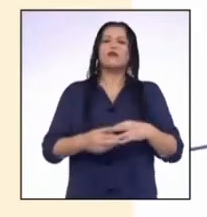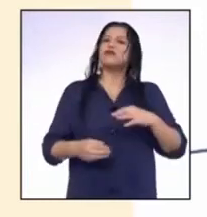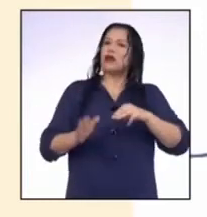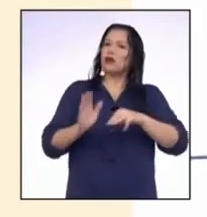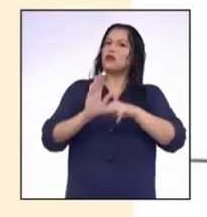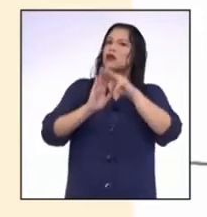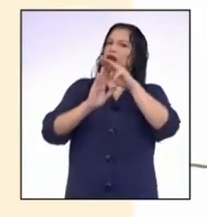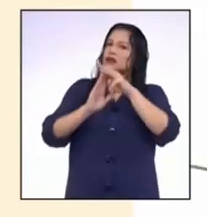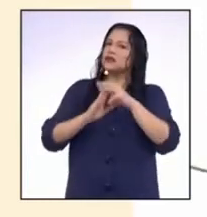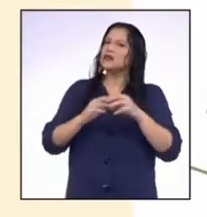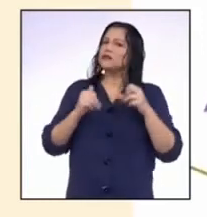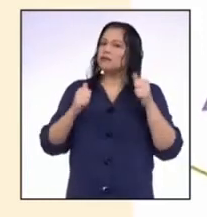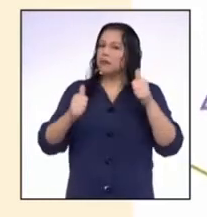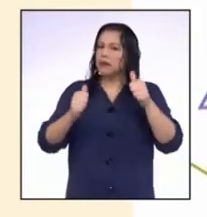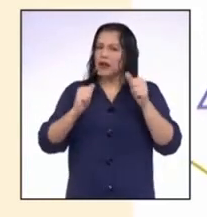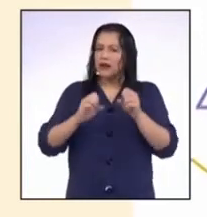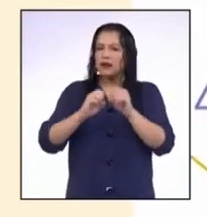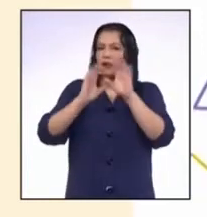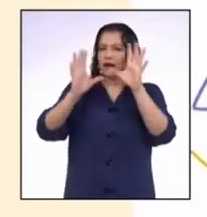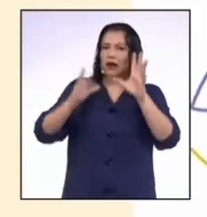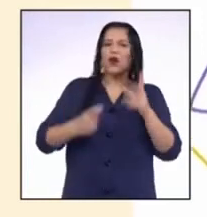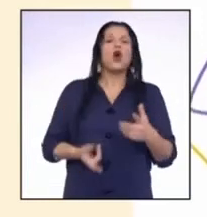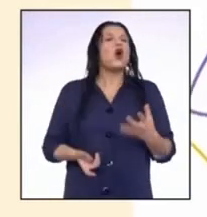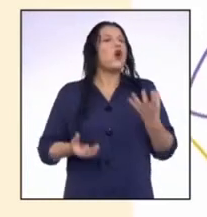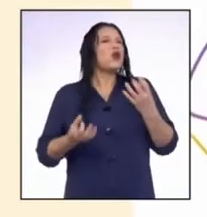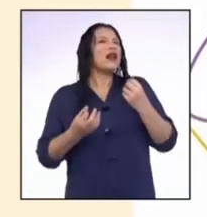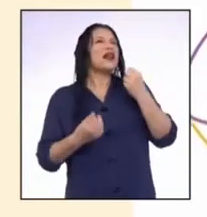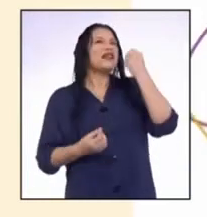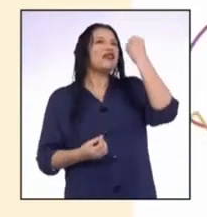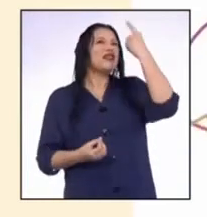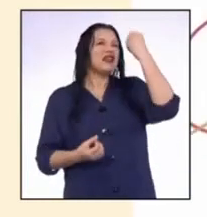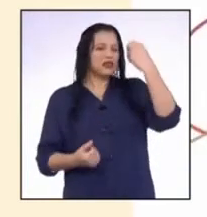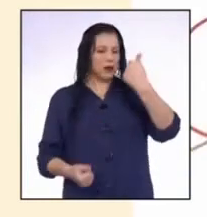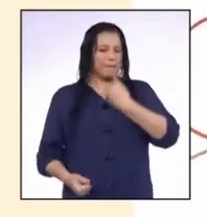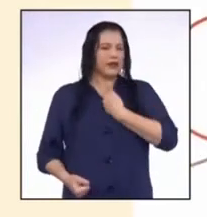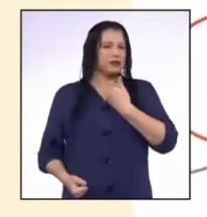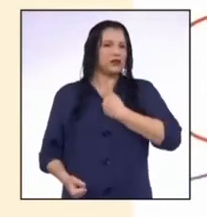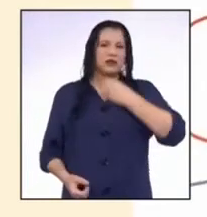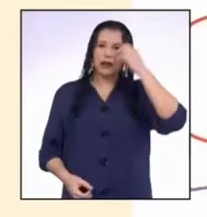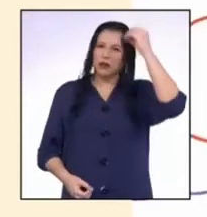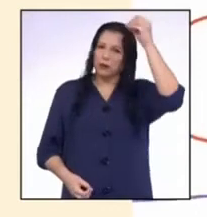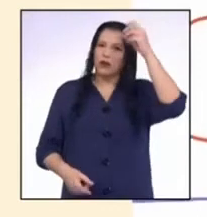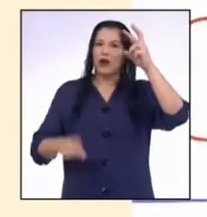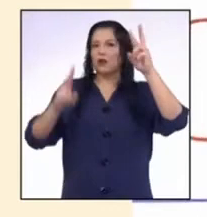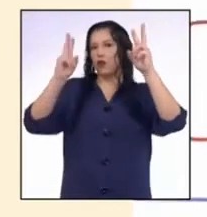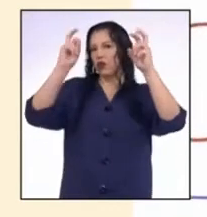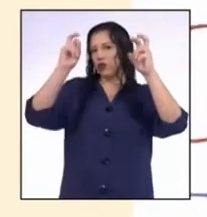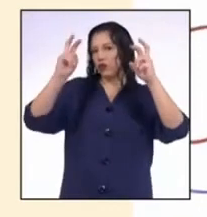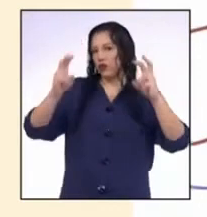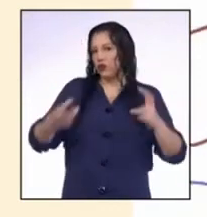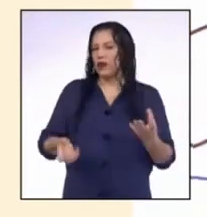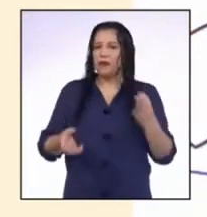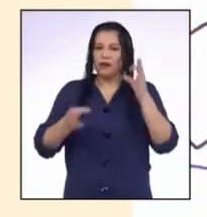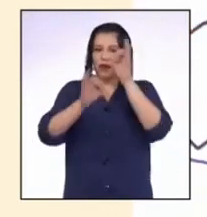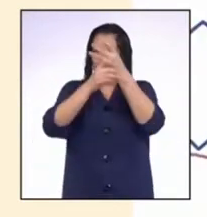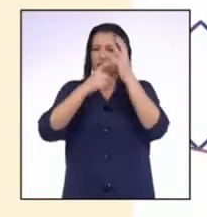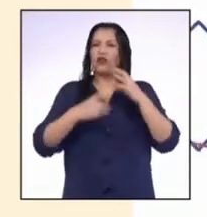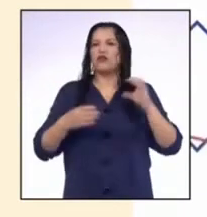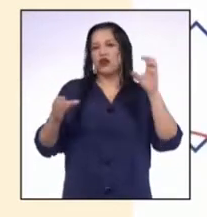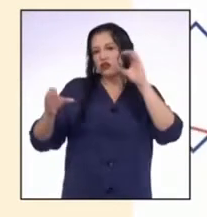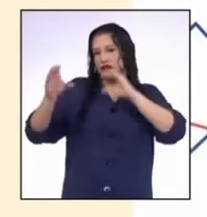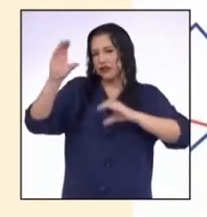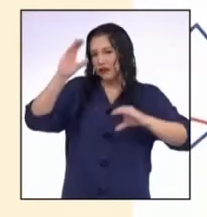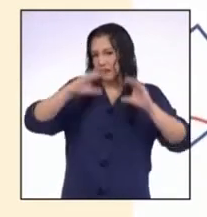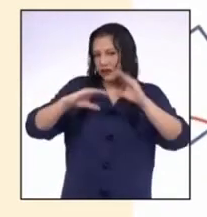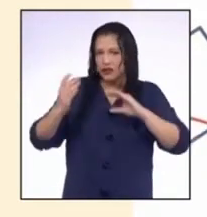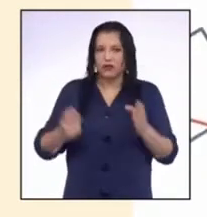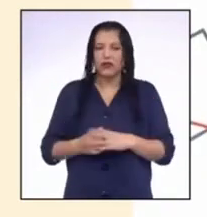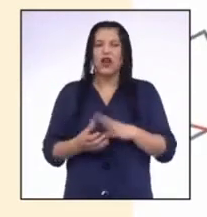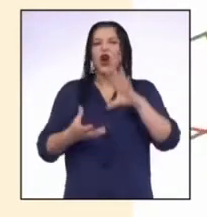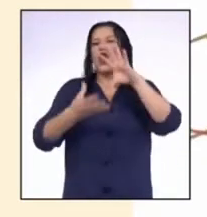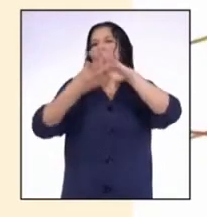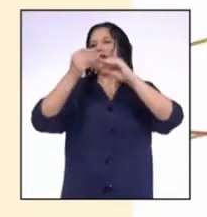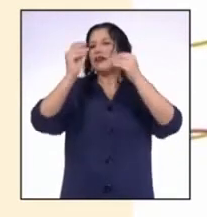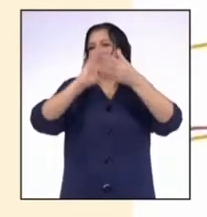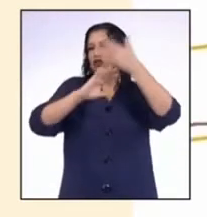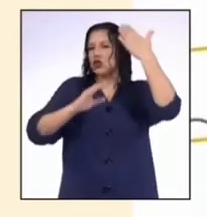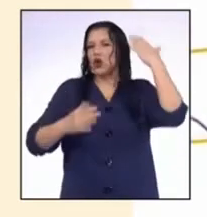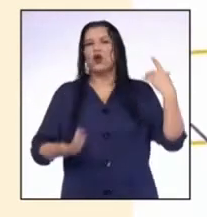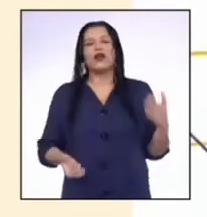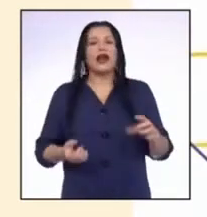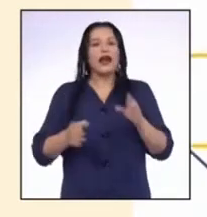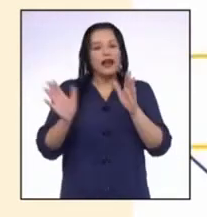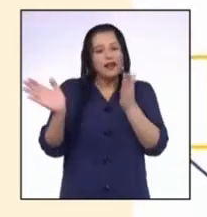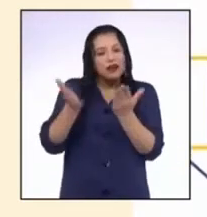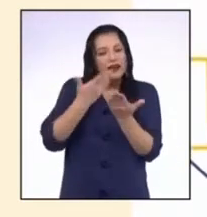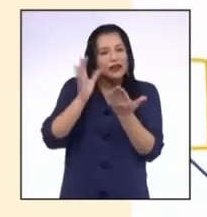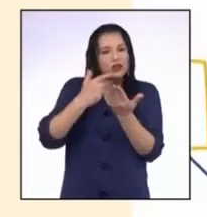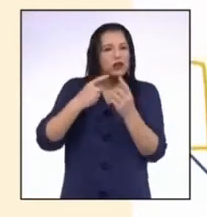madurez y sensibilidad una interpretación personal sobre algún tema filosófico, científico, histórico,